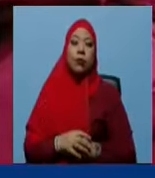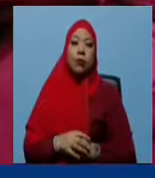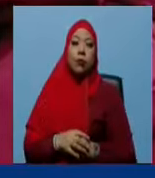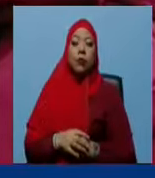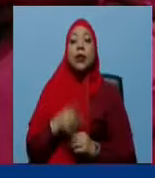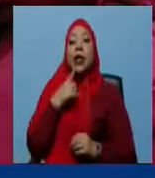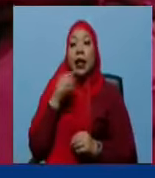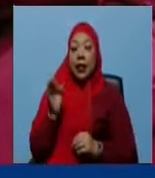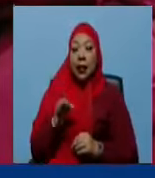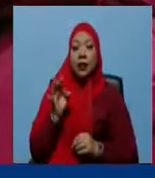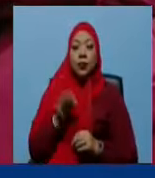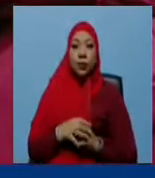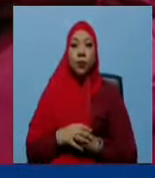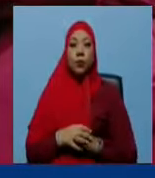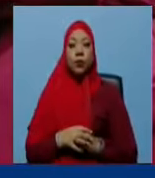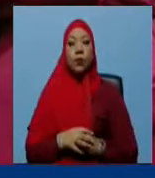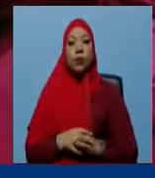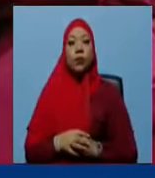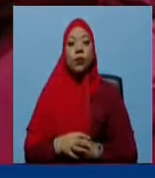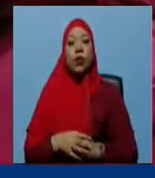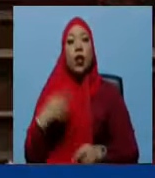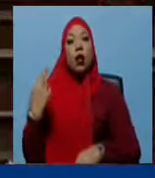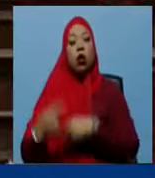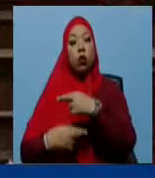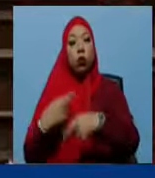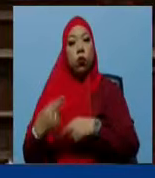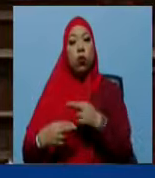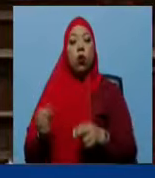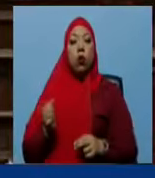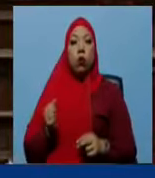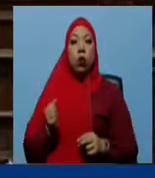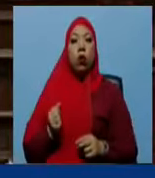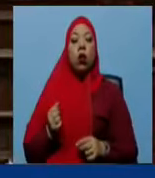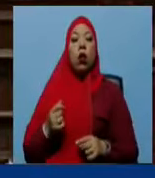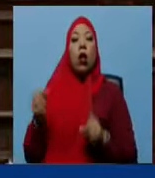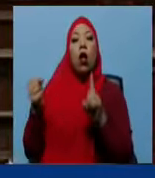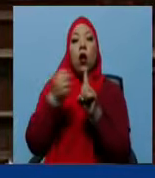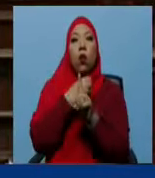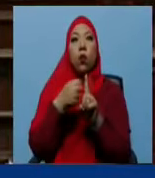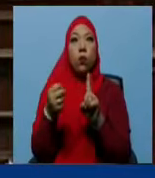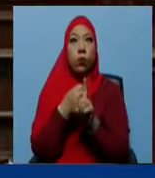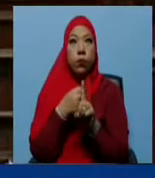¿Verdad? Presto a los revolucionarios a cualquier hora para el combate.